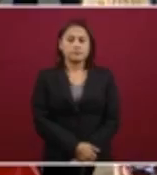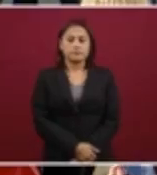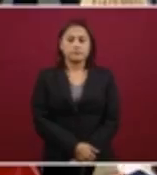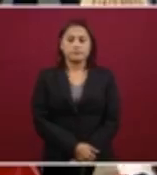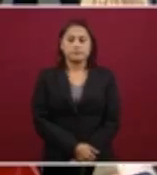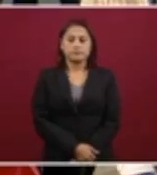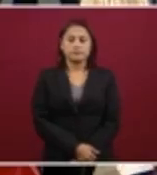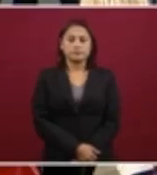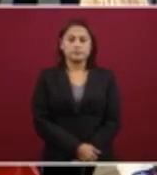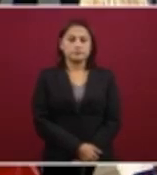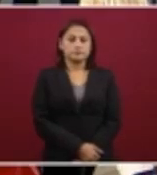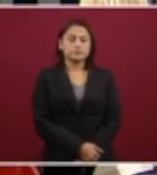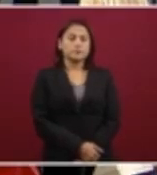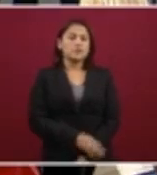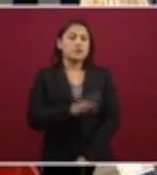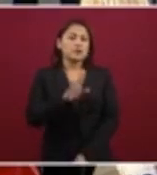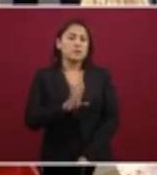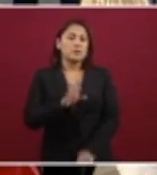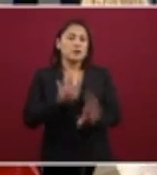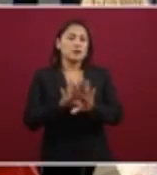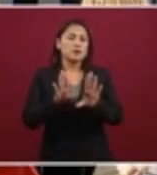el paraíso.